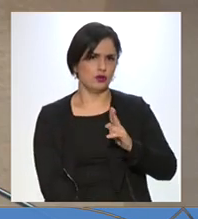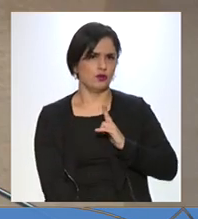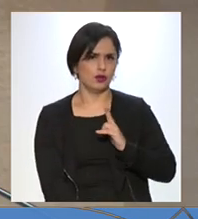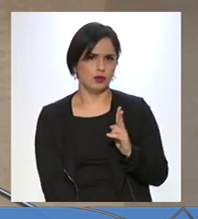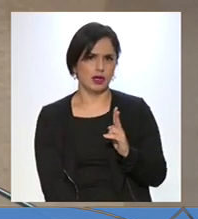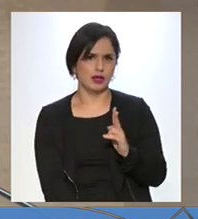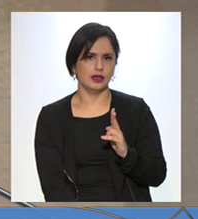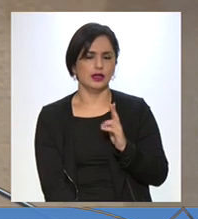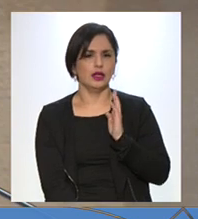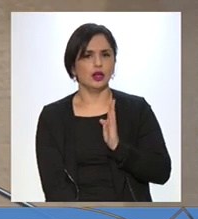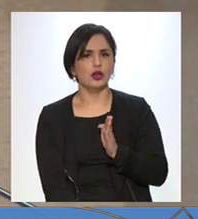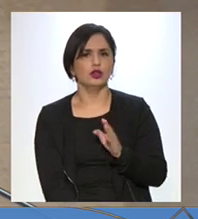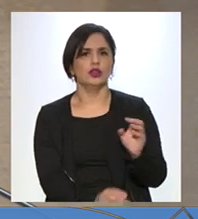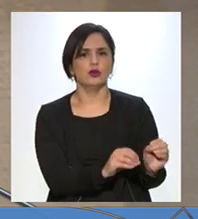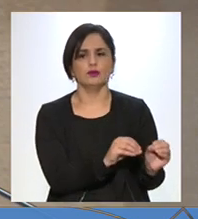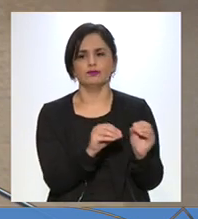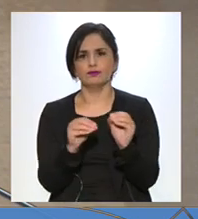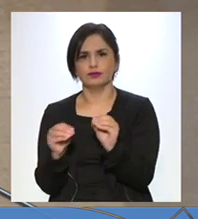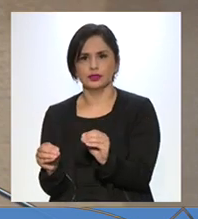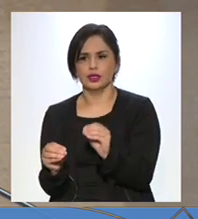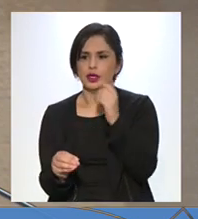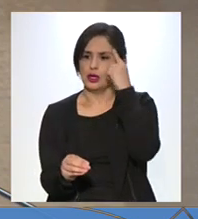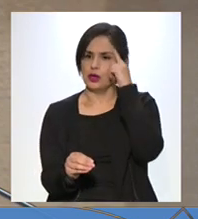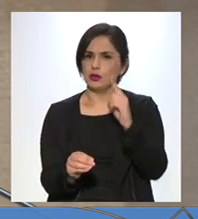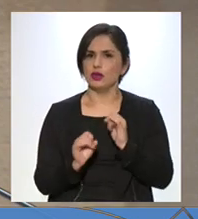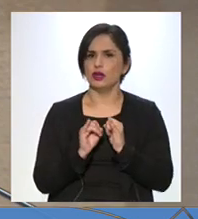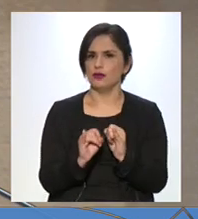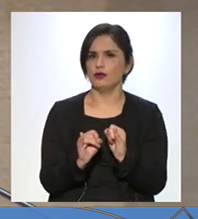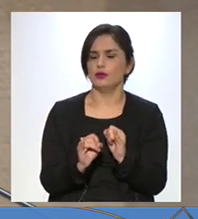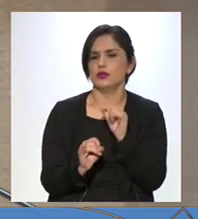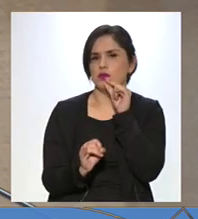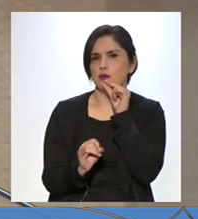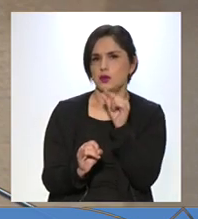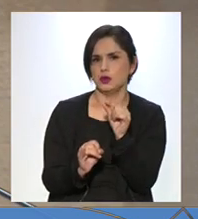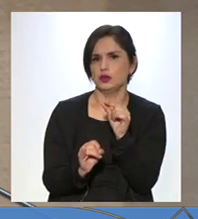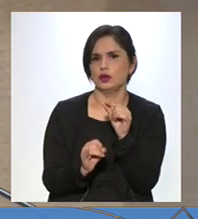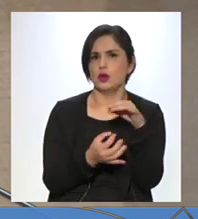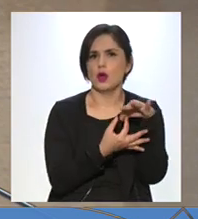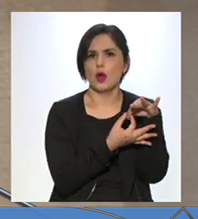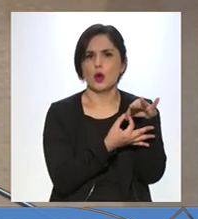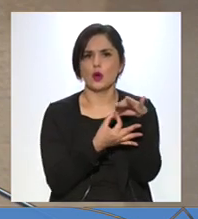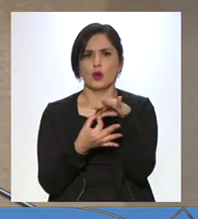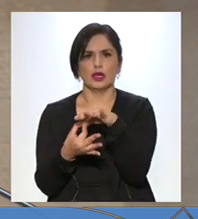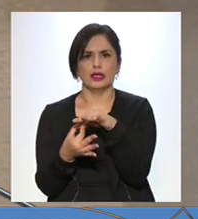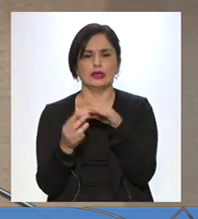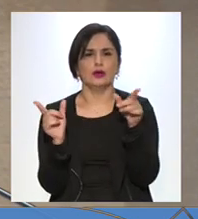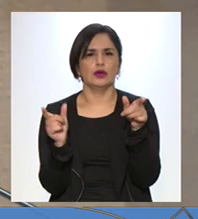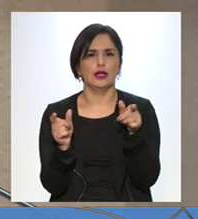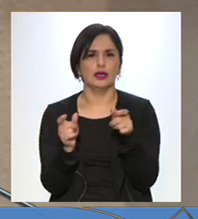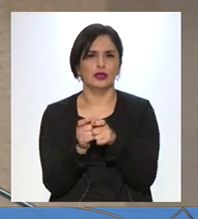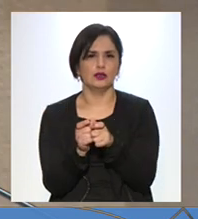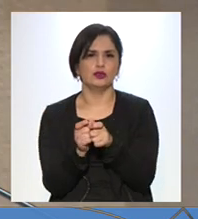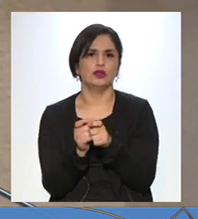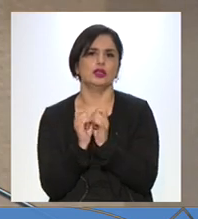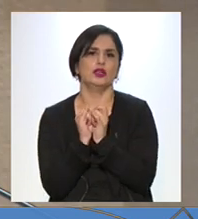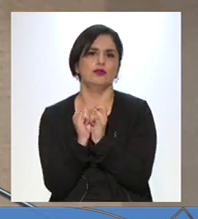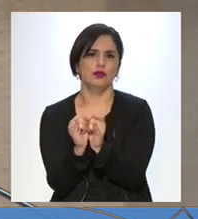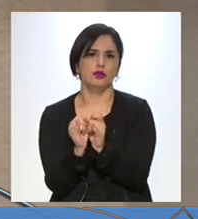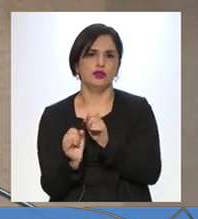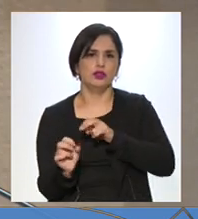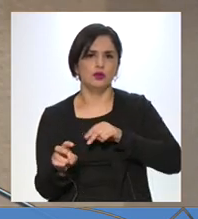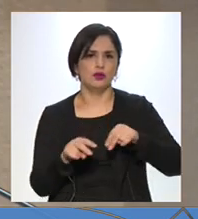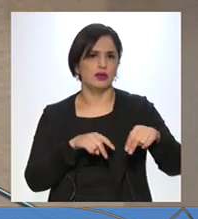ellos, siguen rezagados, aunque los datos más recientes sugieren una mejoría coherente con la reducción de las restricciones a la movilidad.